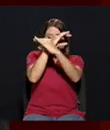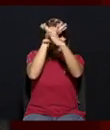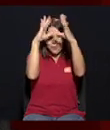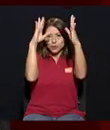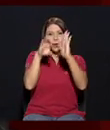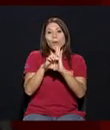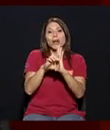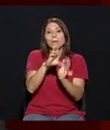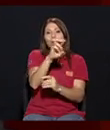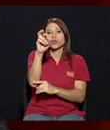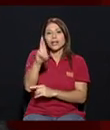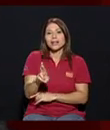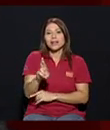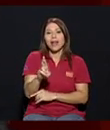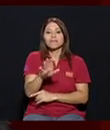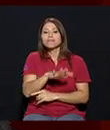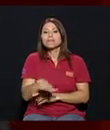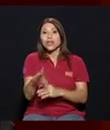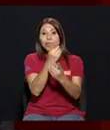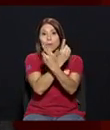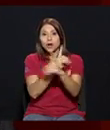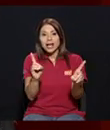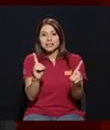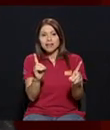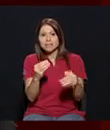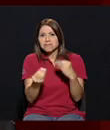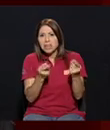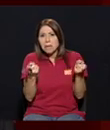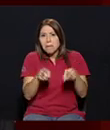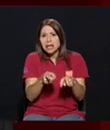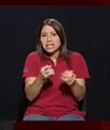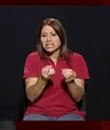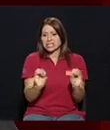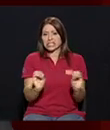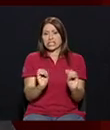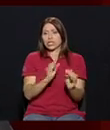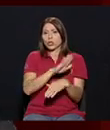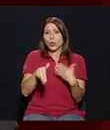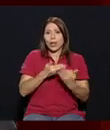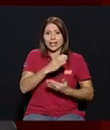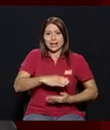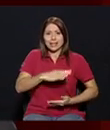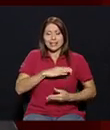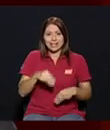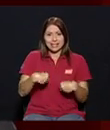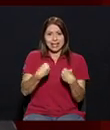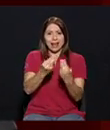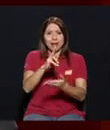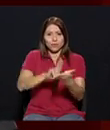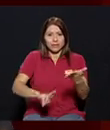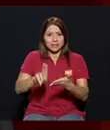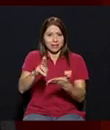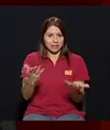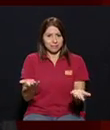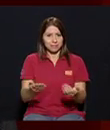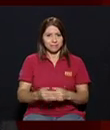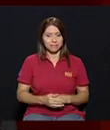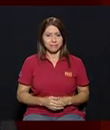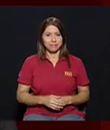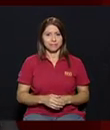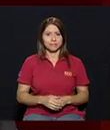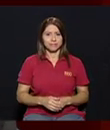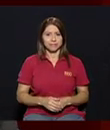una democracia, en el caso costarricense, ¿qué sería sin todos estos aspectos que le aporta la universidad a la sociedad?